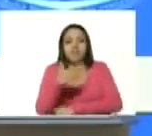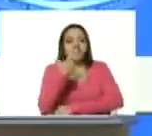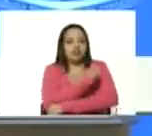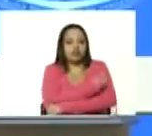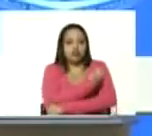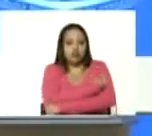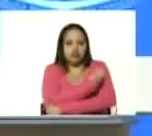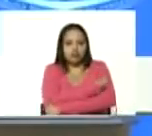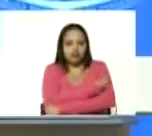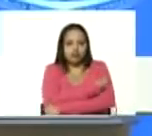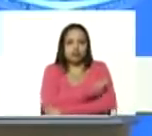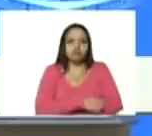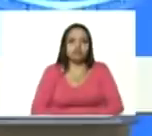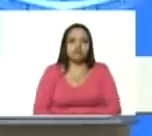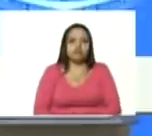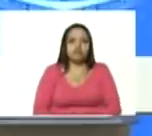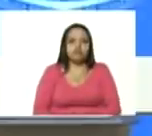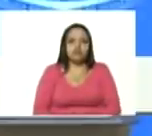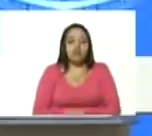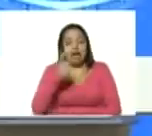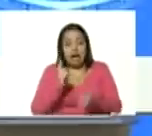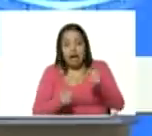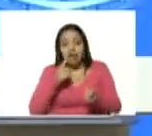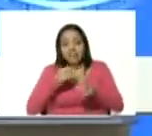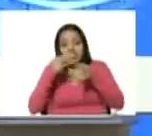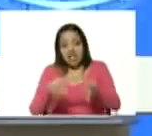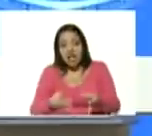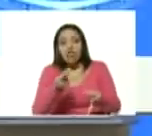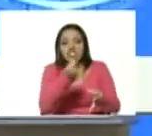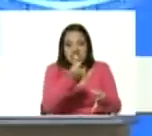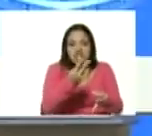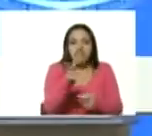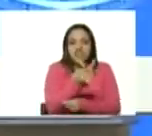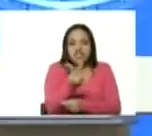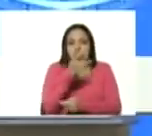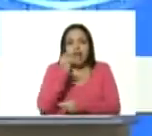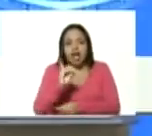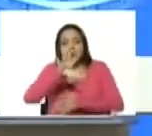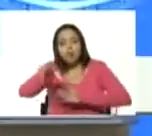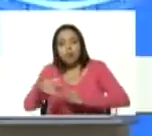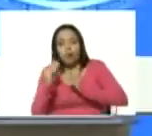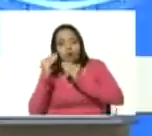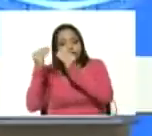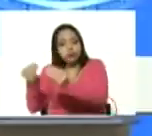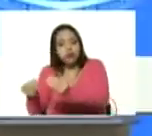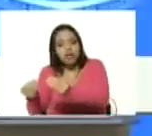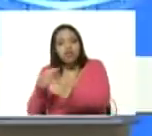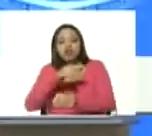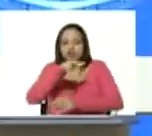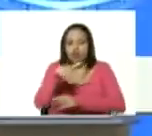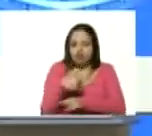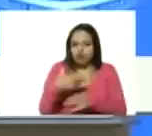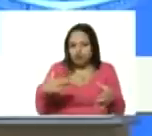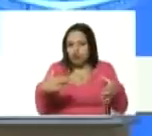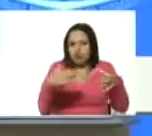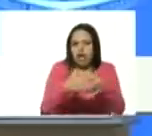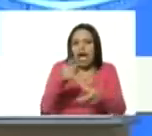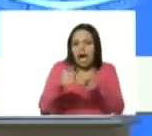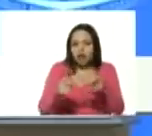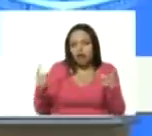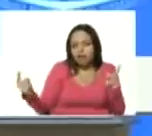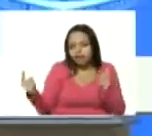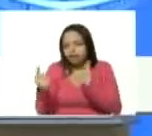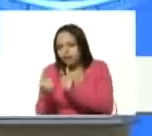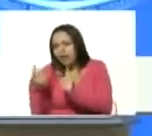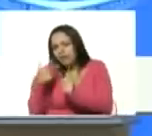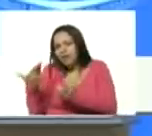vacunación. Hay una cosa que es verdad, hay unos dineros que son de Venezuela que están secuestrados y nosotros nos reunimos con algunos de los secuestradores